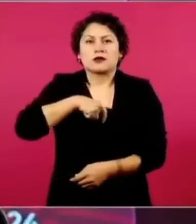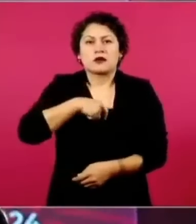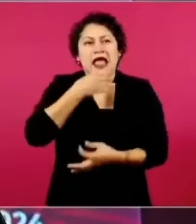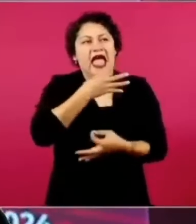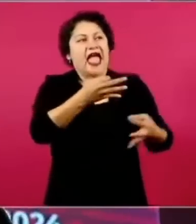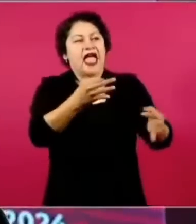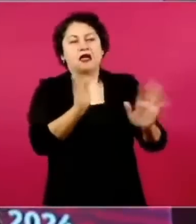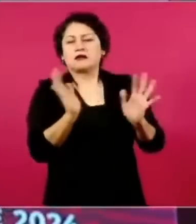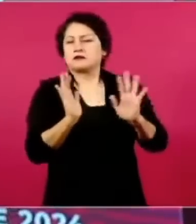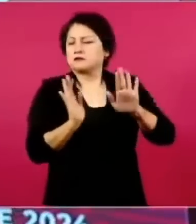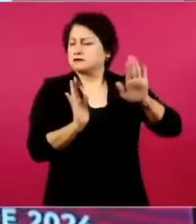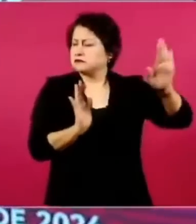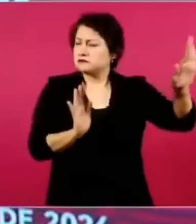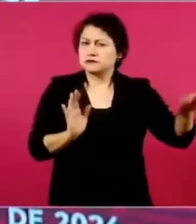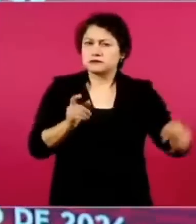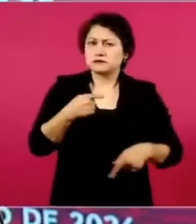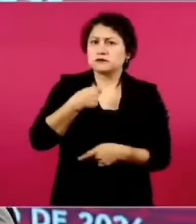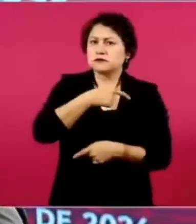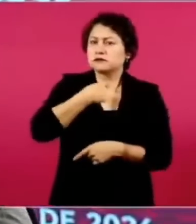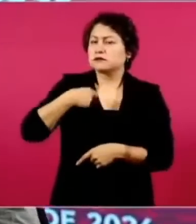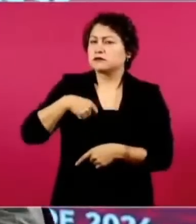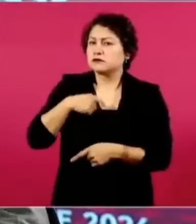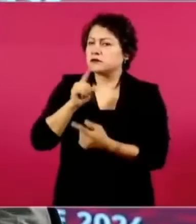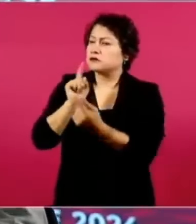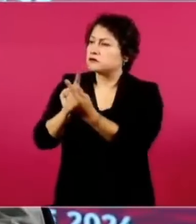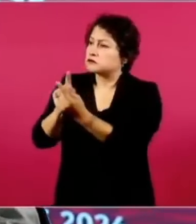fue una labor de muchísimos años.